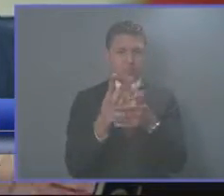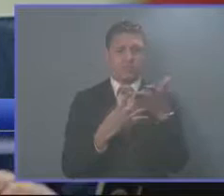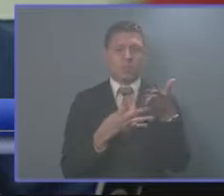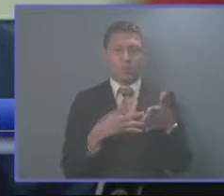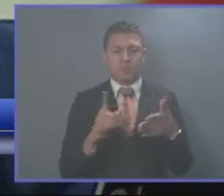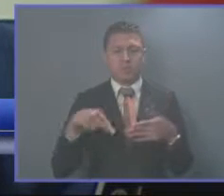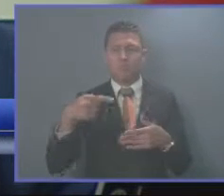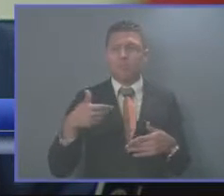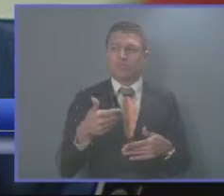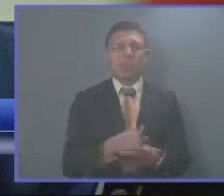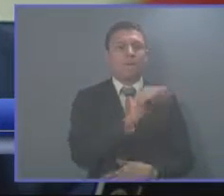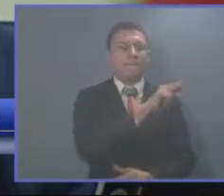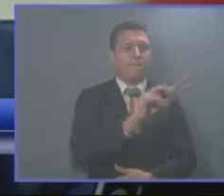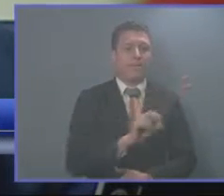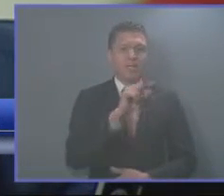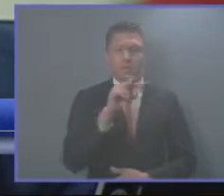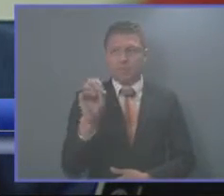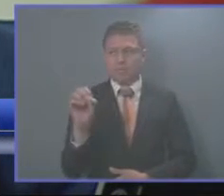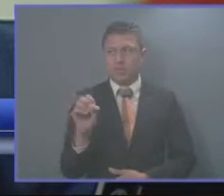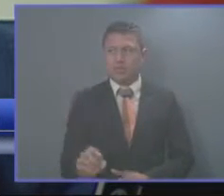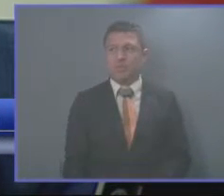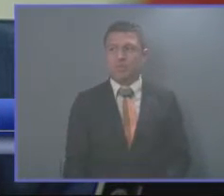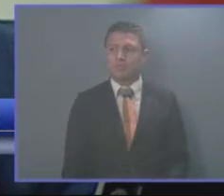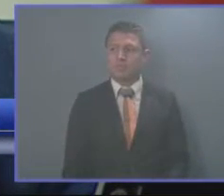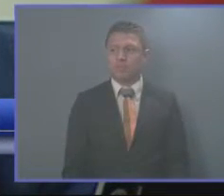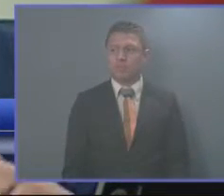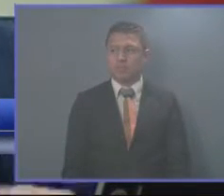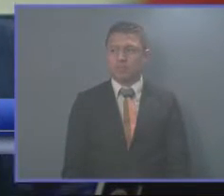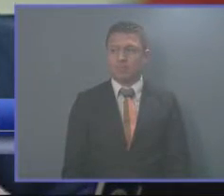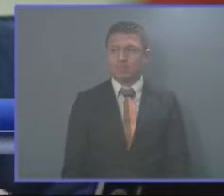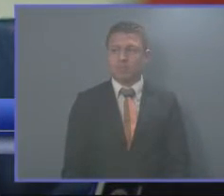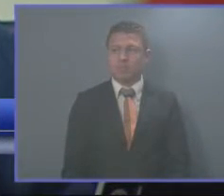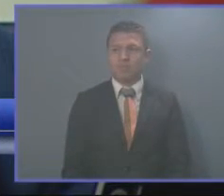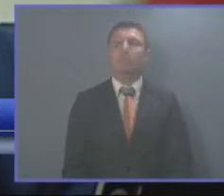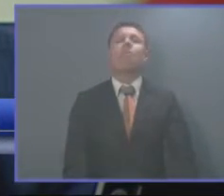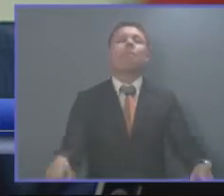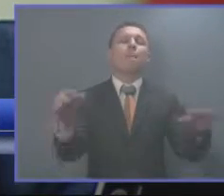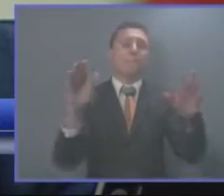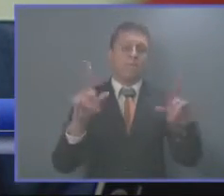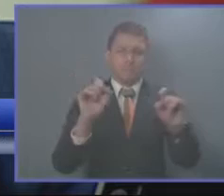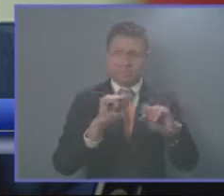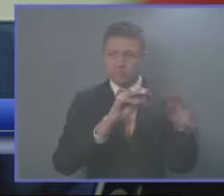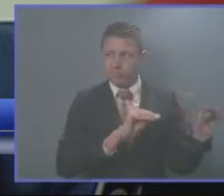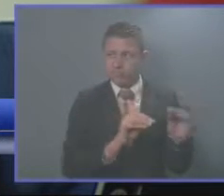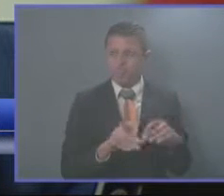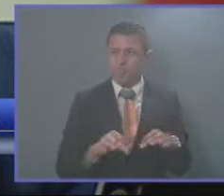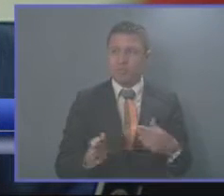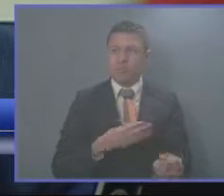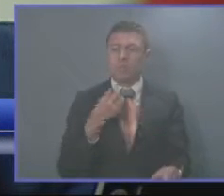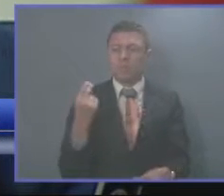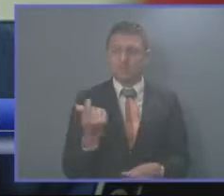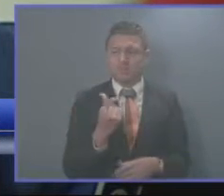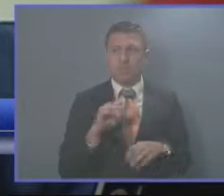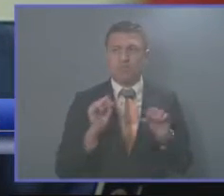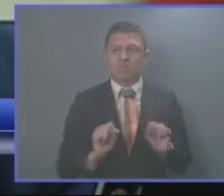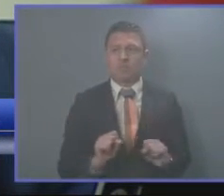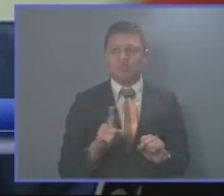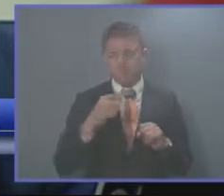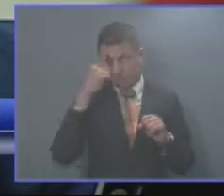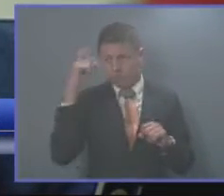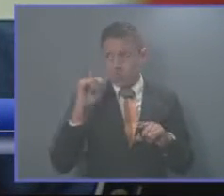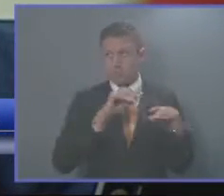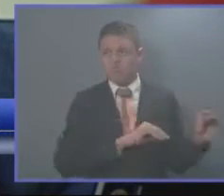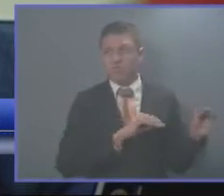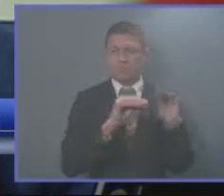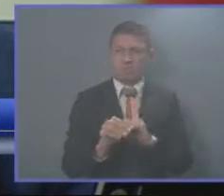el próximo, valga la redundancia, presupuesto del 2020, para que sea ejecutado lo más pronto posible y ese sueño sea